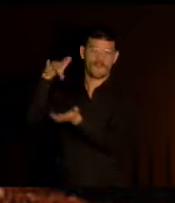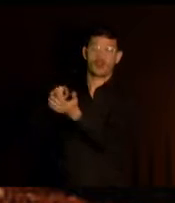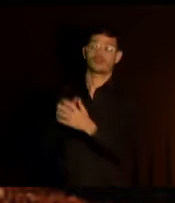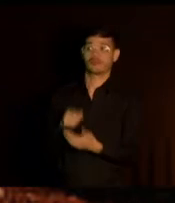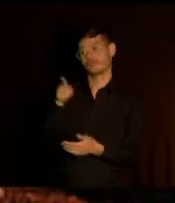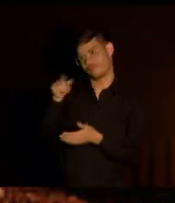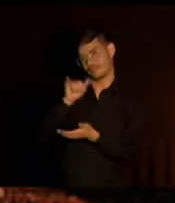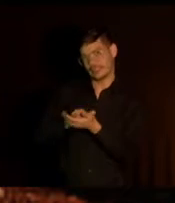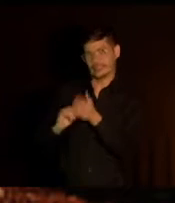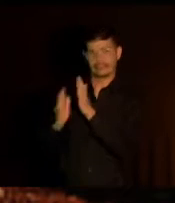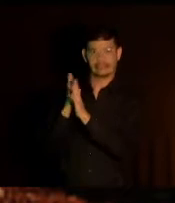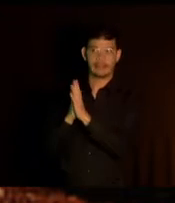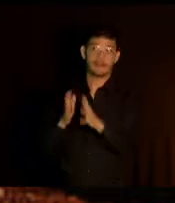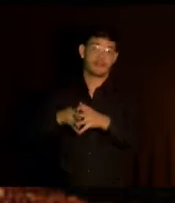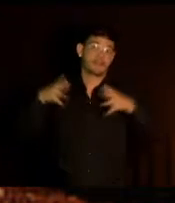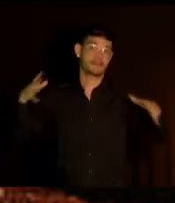grande.